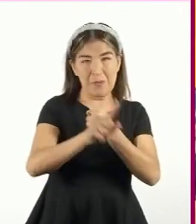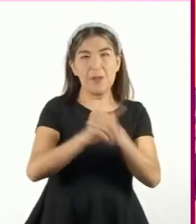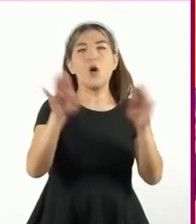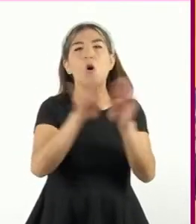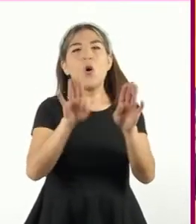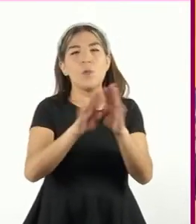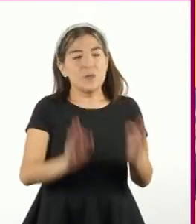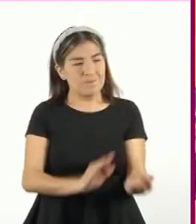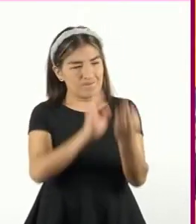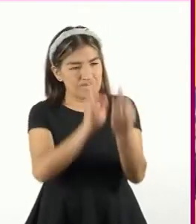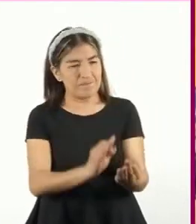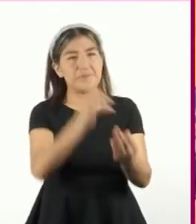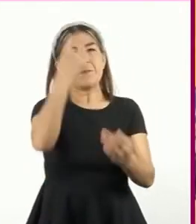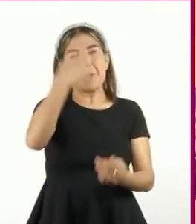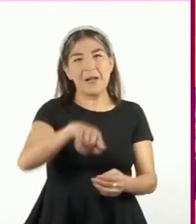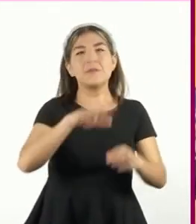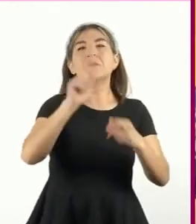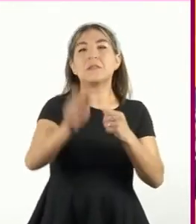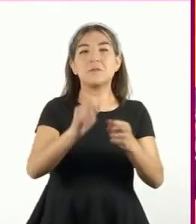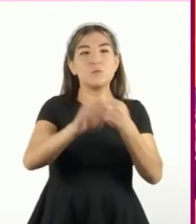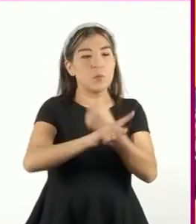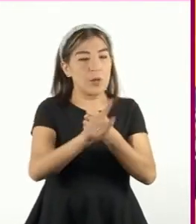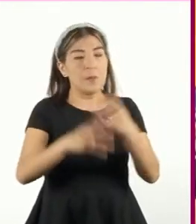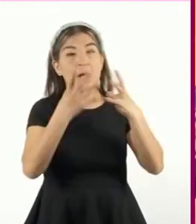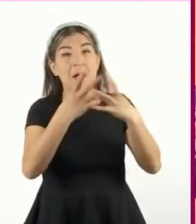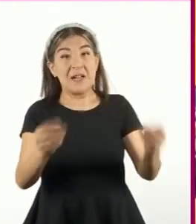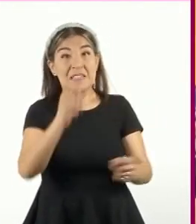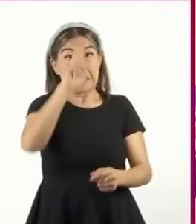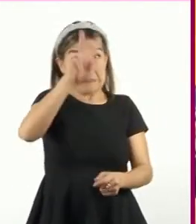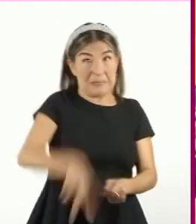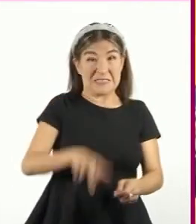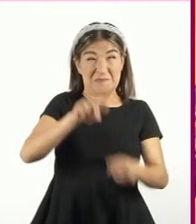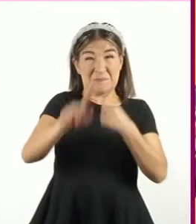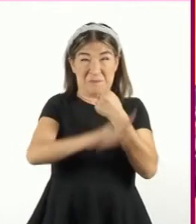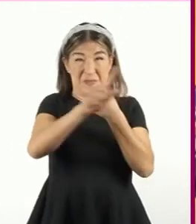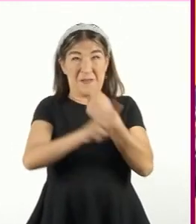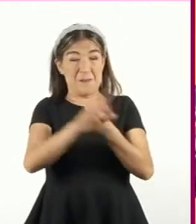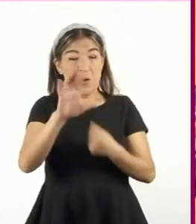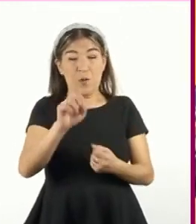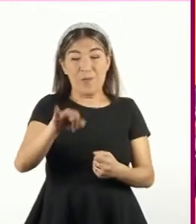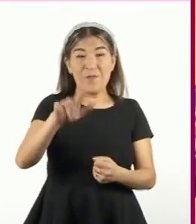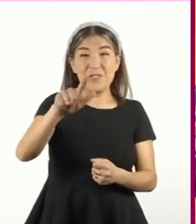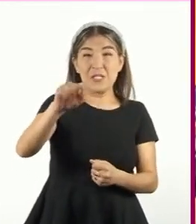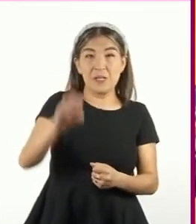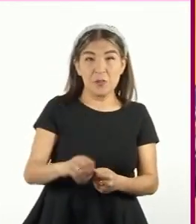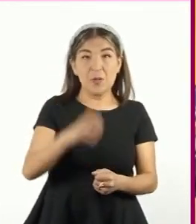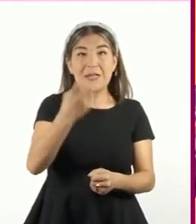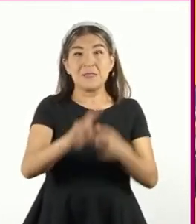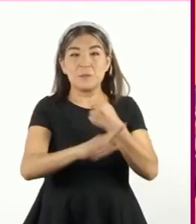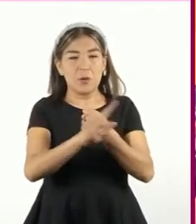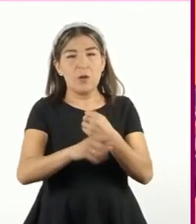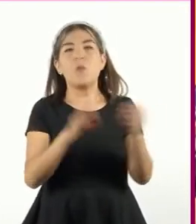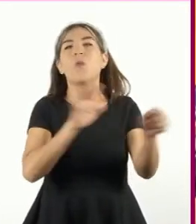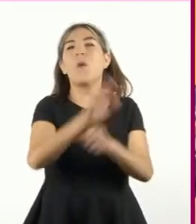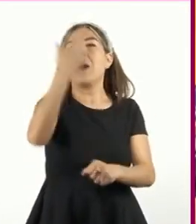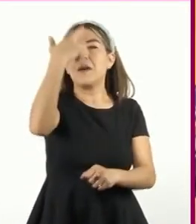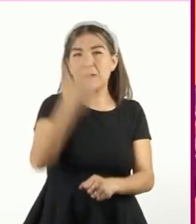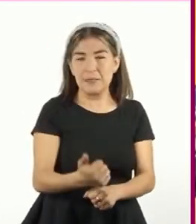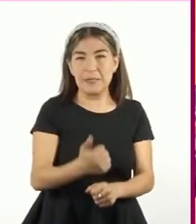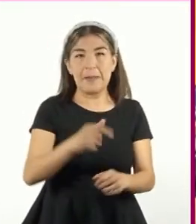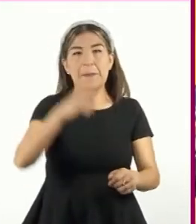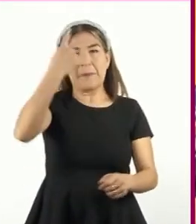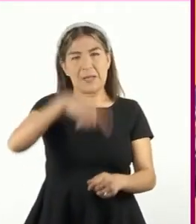saber identificar si la situación realmente puede ser un conflicto y reconocer las causas que la provocan, conocernos